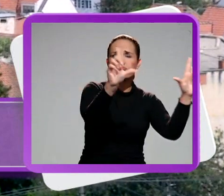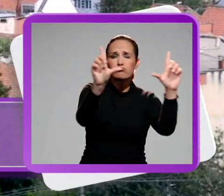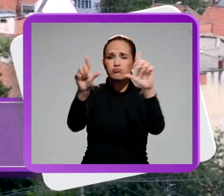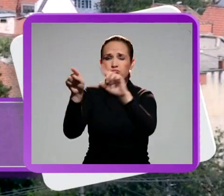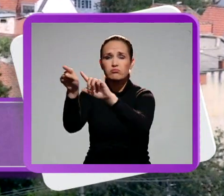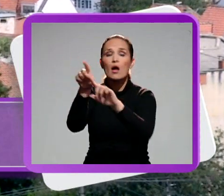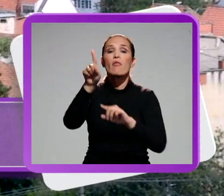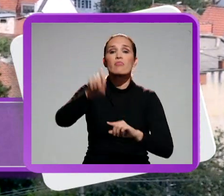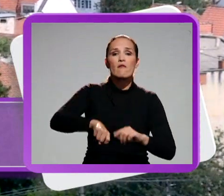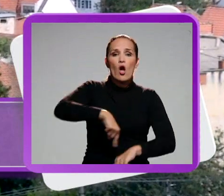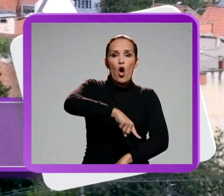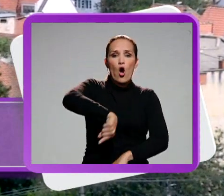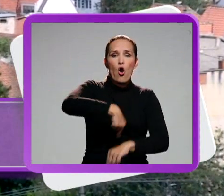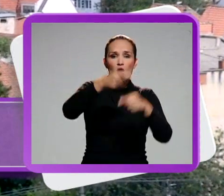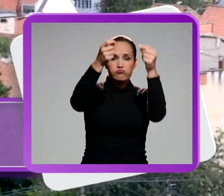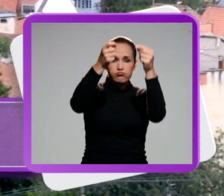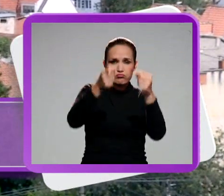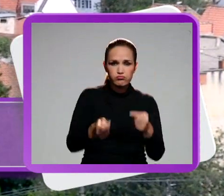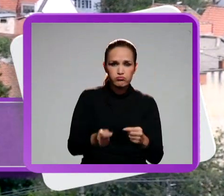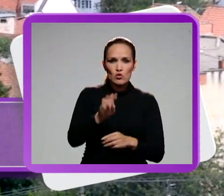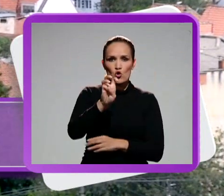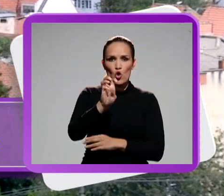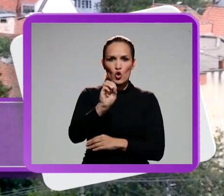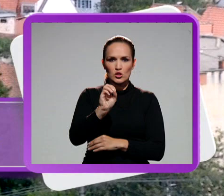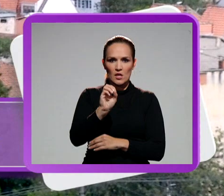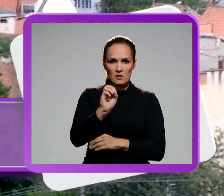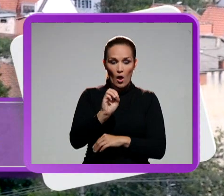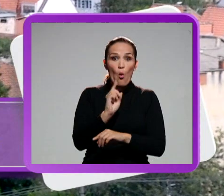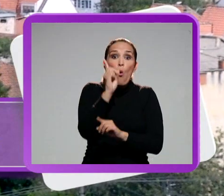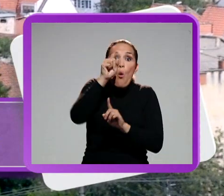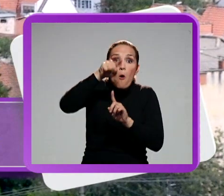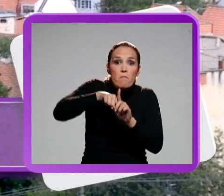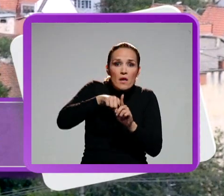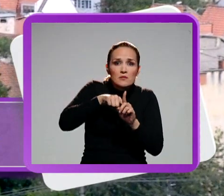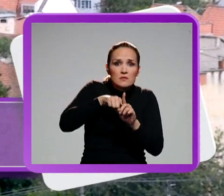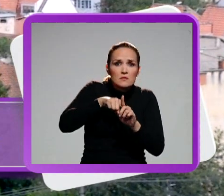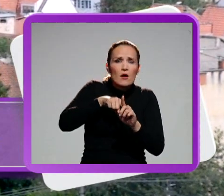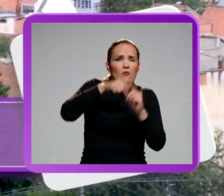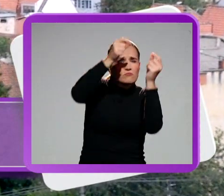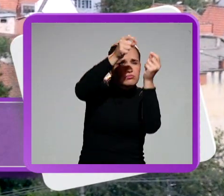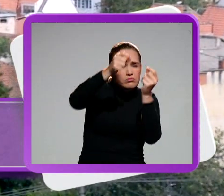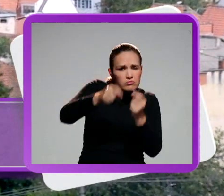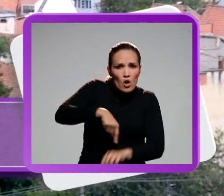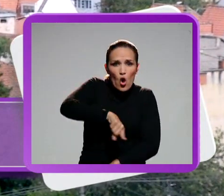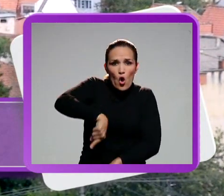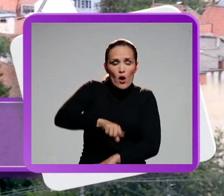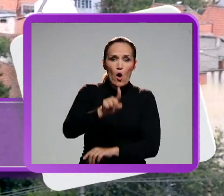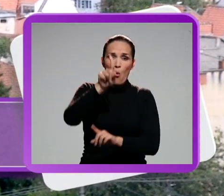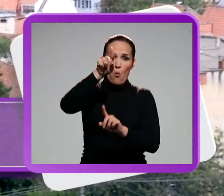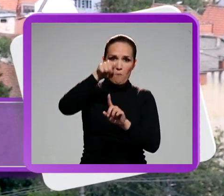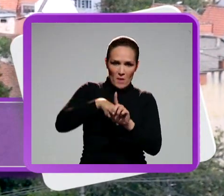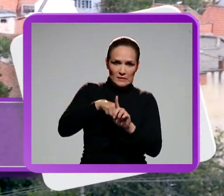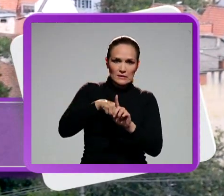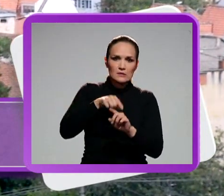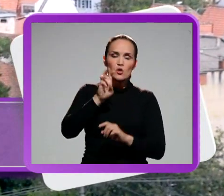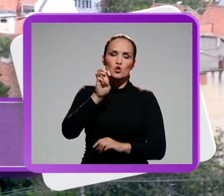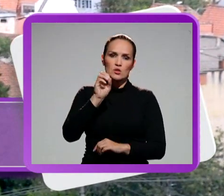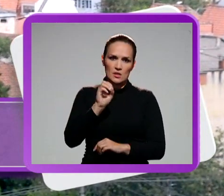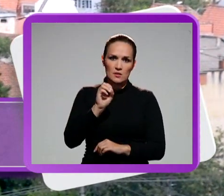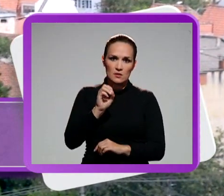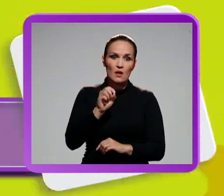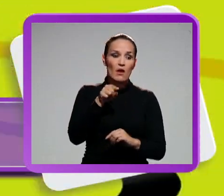ochenta horas de programación al mes para niños, que es entre uno y seis. Y después tenemos la de los adolescentes, que es entre